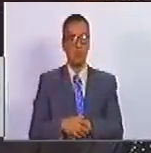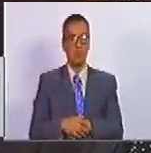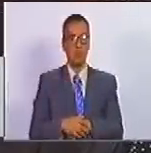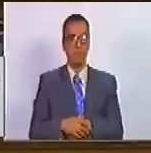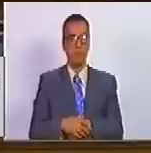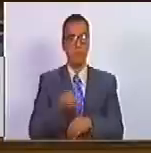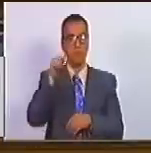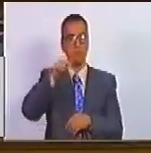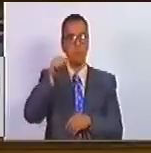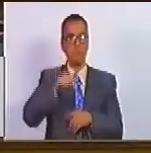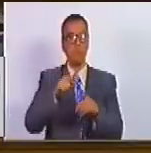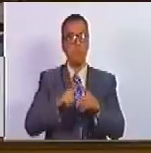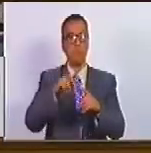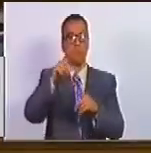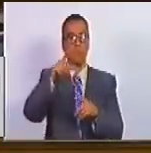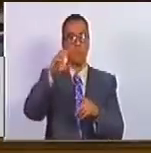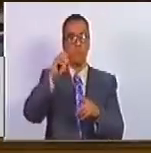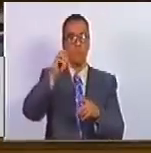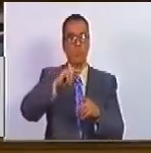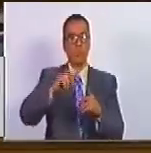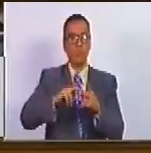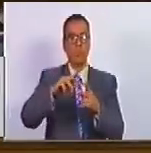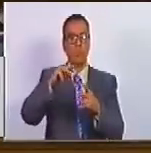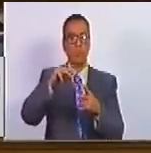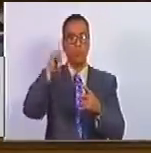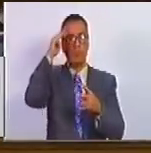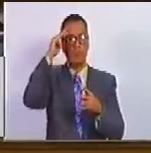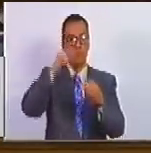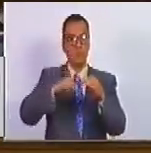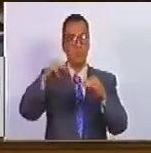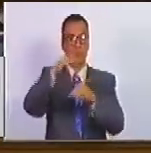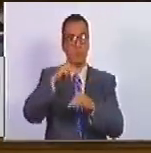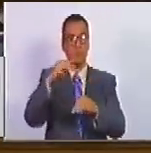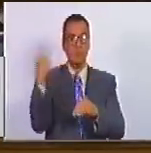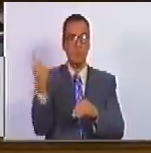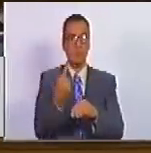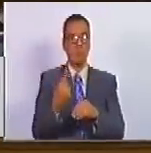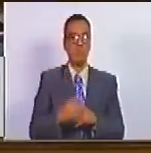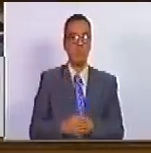Centésimo de... Aquí, diputado Rondero, diputado Maduro Guerra y consultor jurídico, por favor.